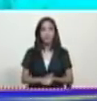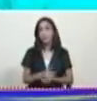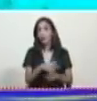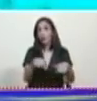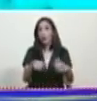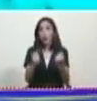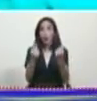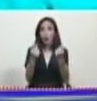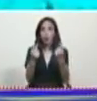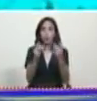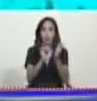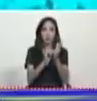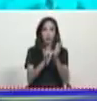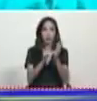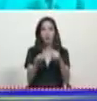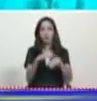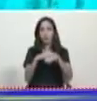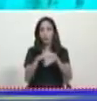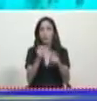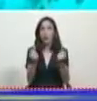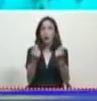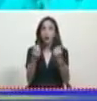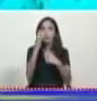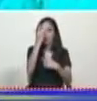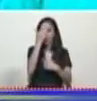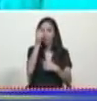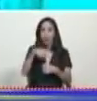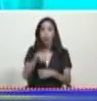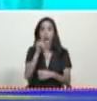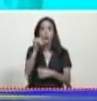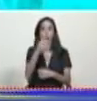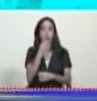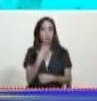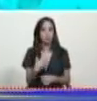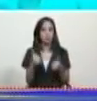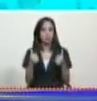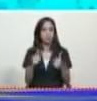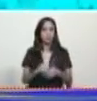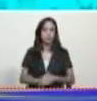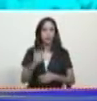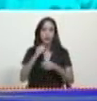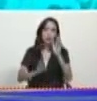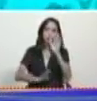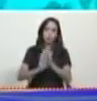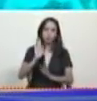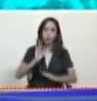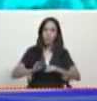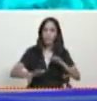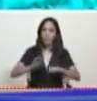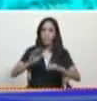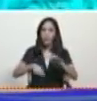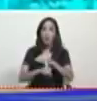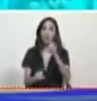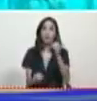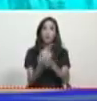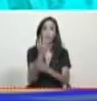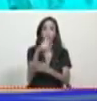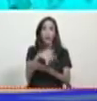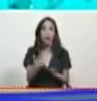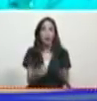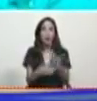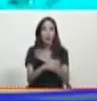11 de febrero, lunes, buen día para lanzar la marca país frente a nuestros